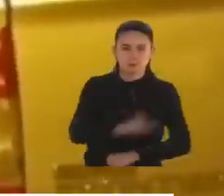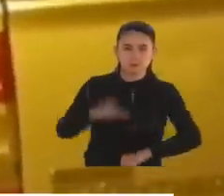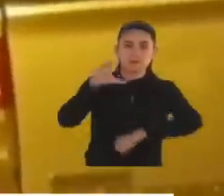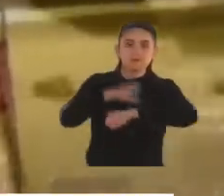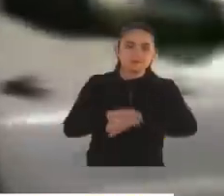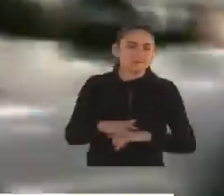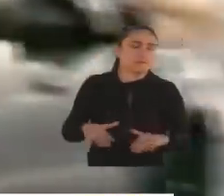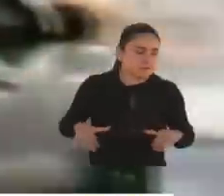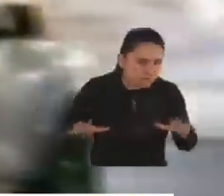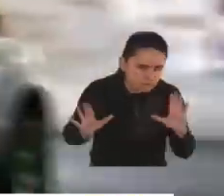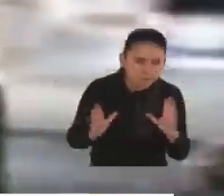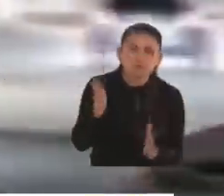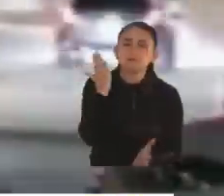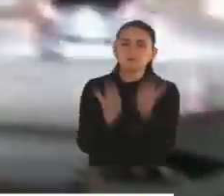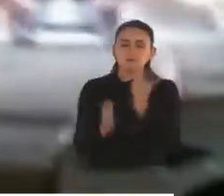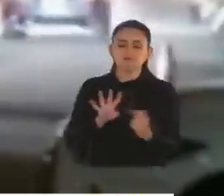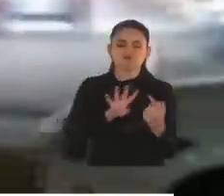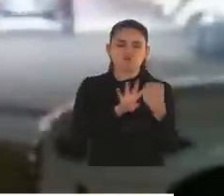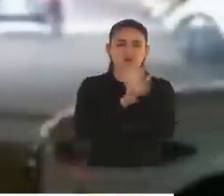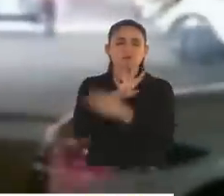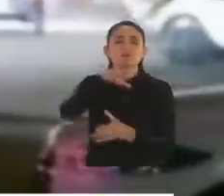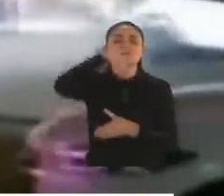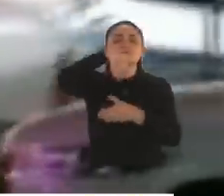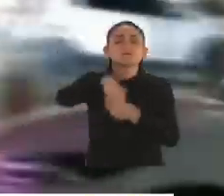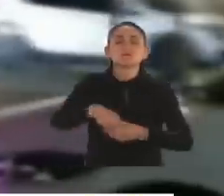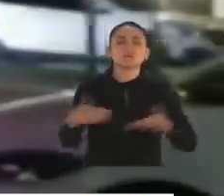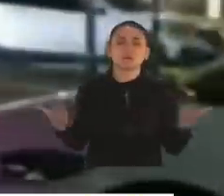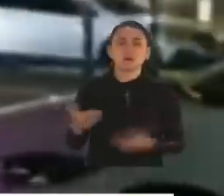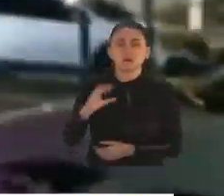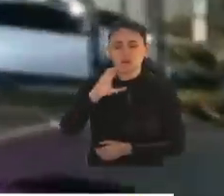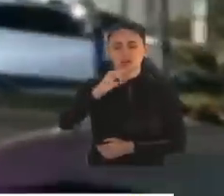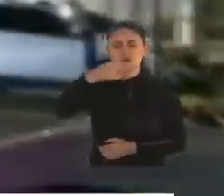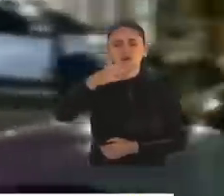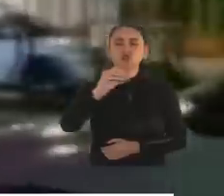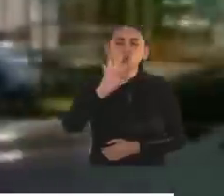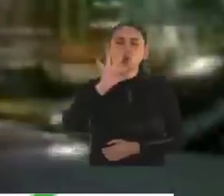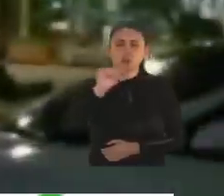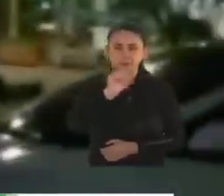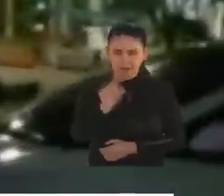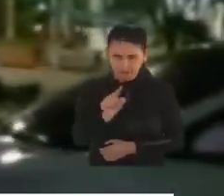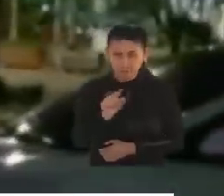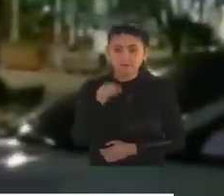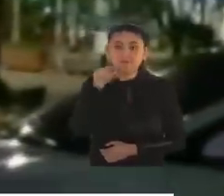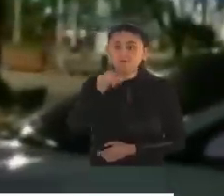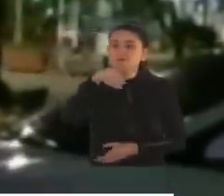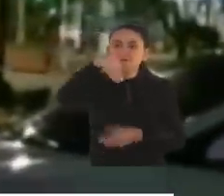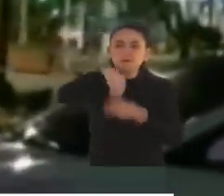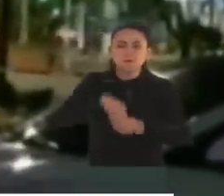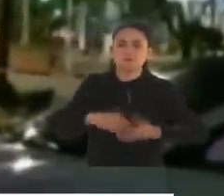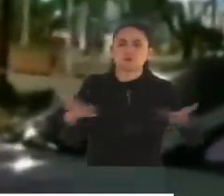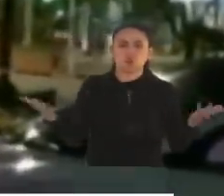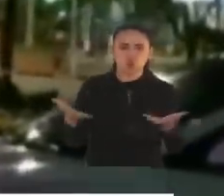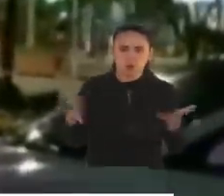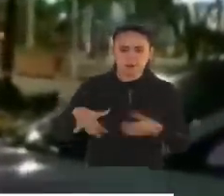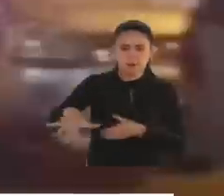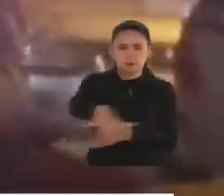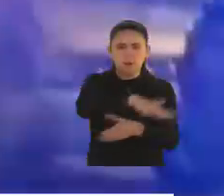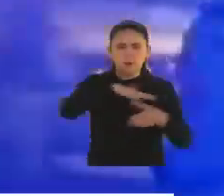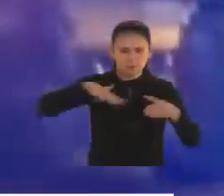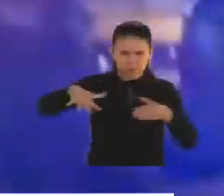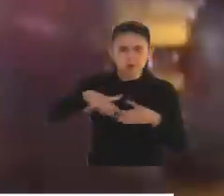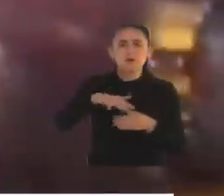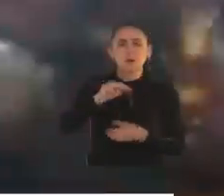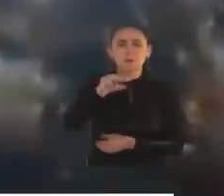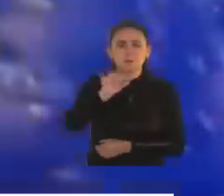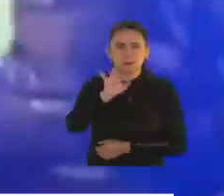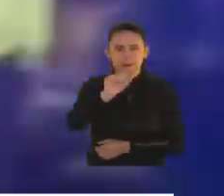presuntamente pertenecientes a la banda criminal Los Xotas. Este operativo se llevó a cabo en el barrio Matía Mulumba.